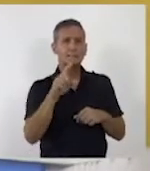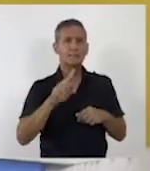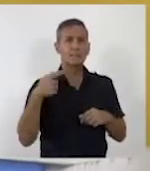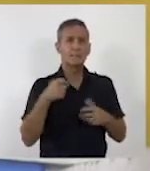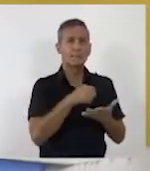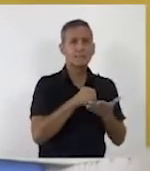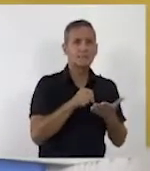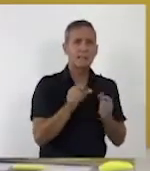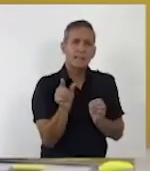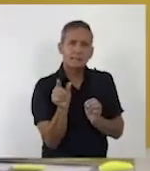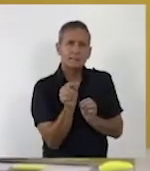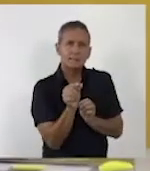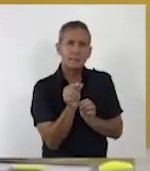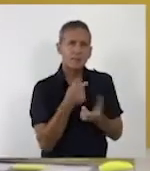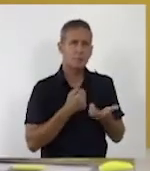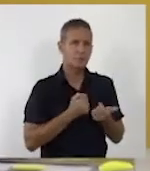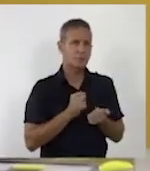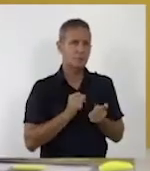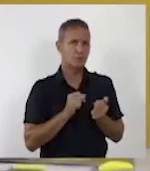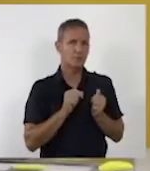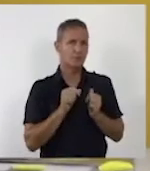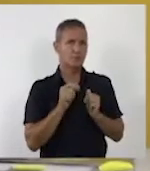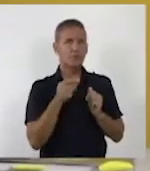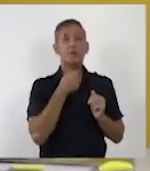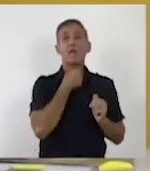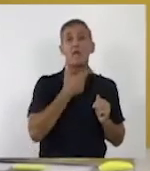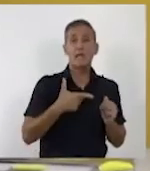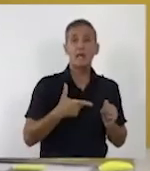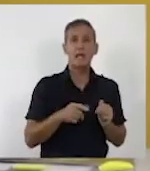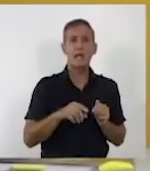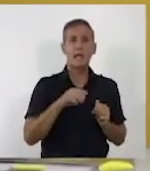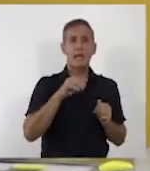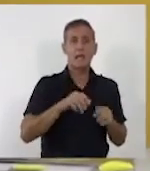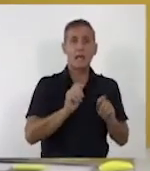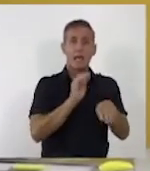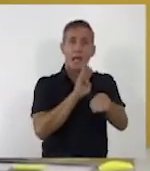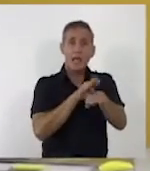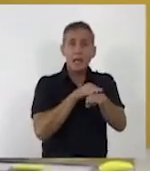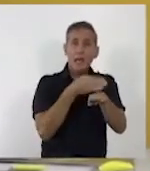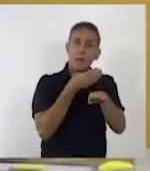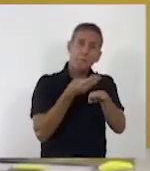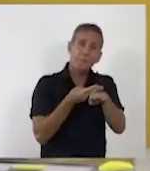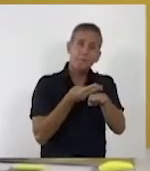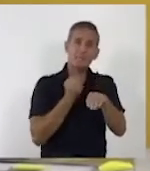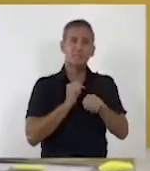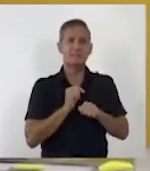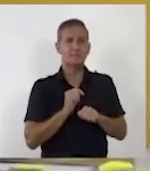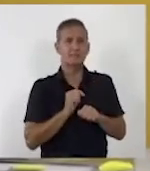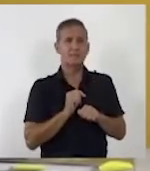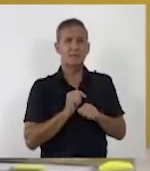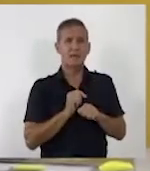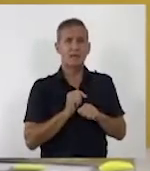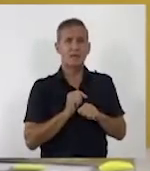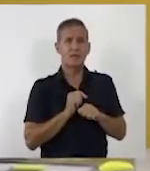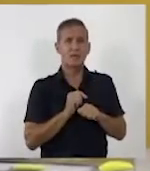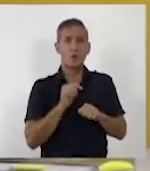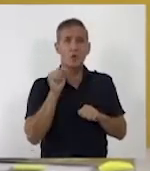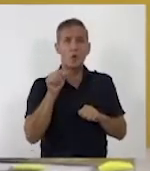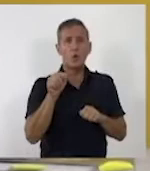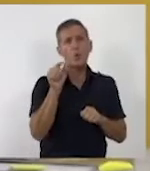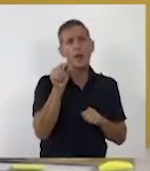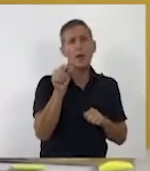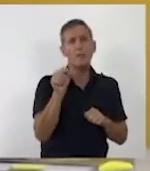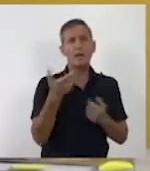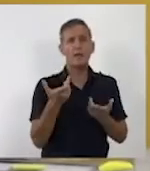escribir un diminutivo aparecen diminutivos por ejemplo medie citas van a buscar una palabra con hiato